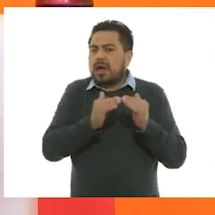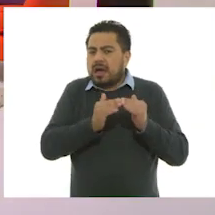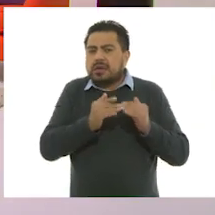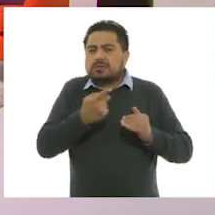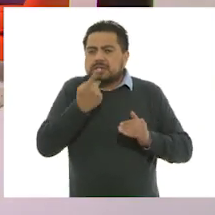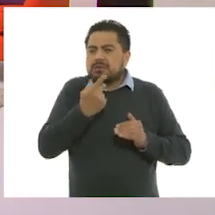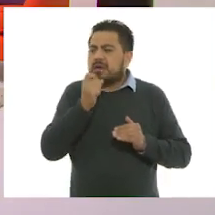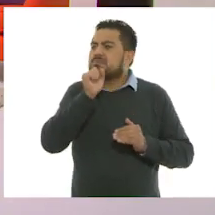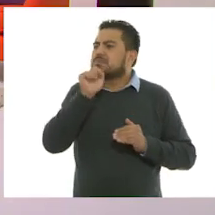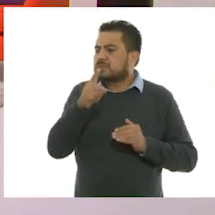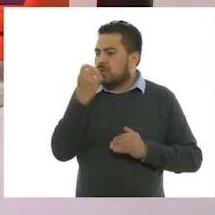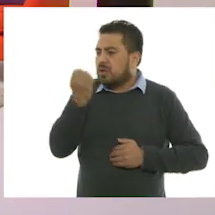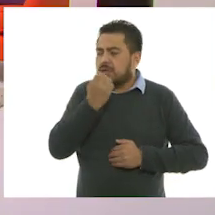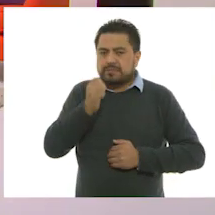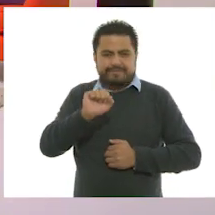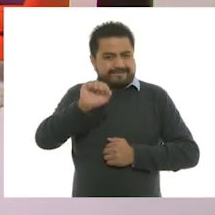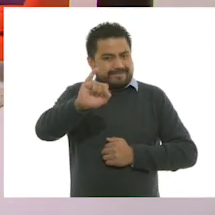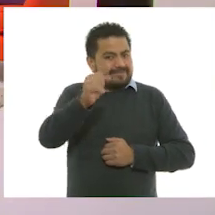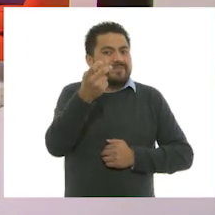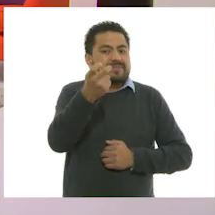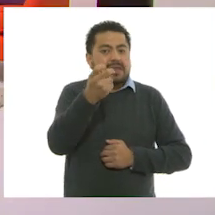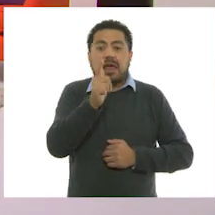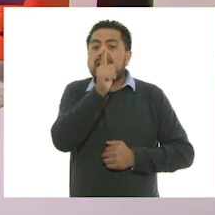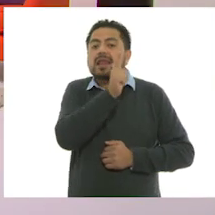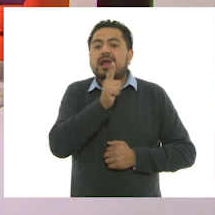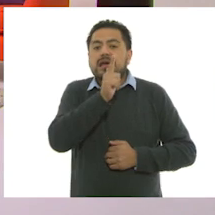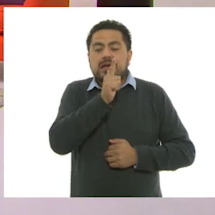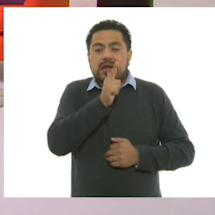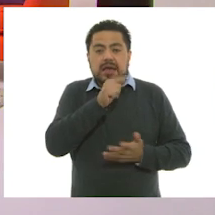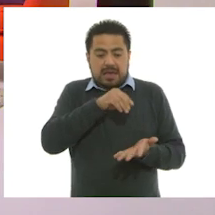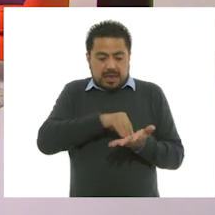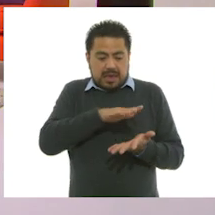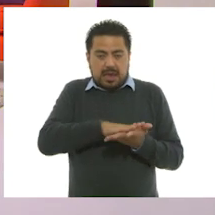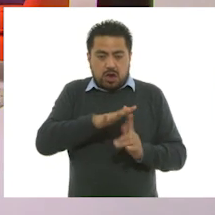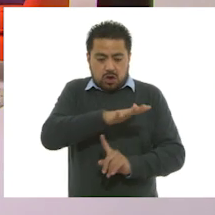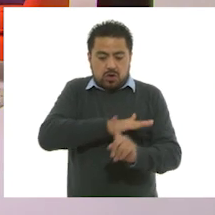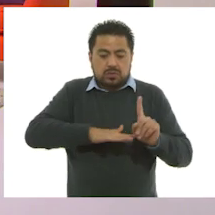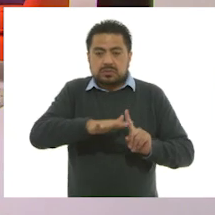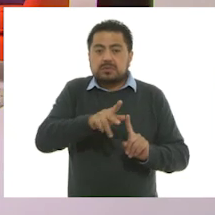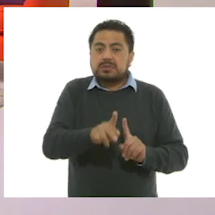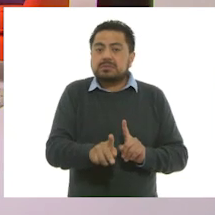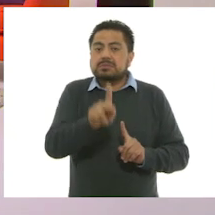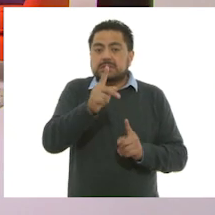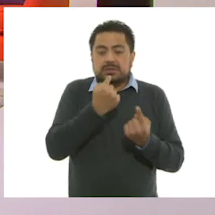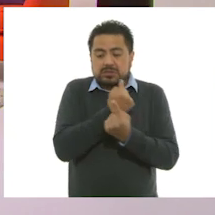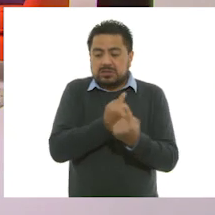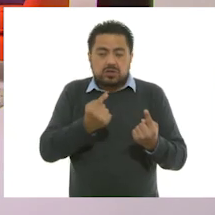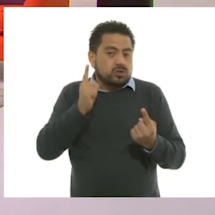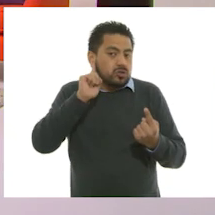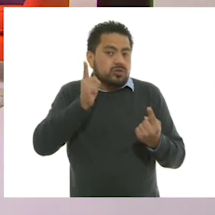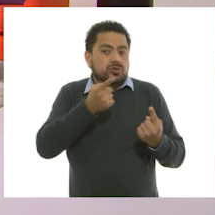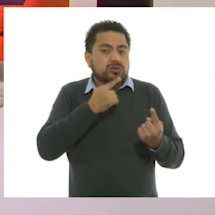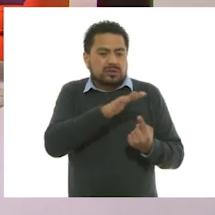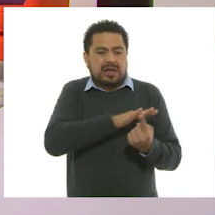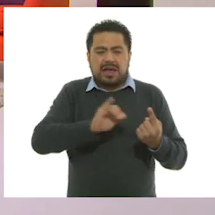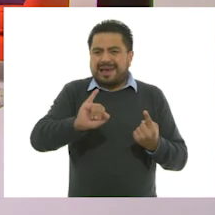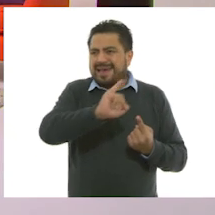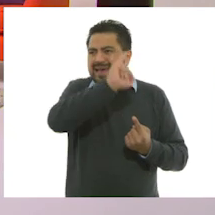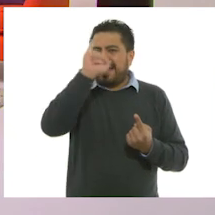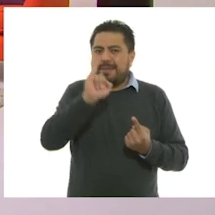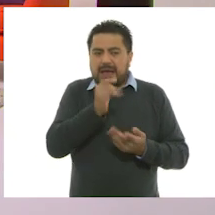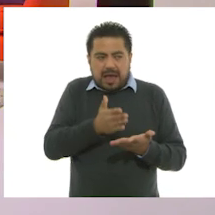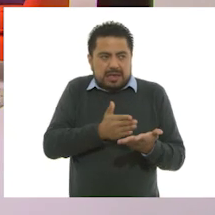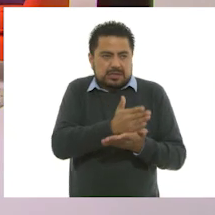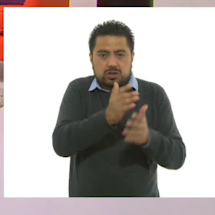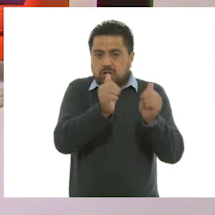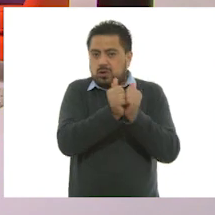escuela. Efectivamente, es la lengua que está presente en su contexto, pero las niñas o los niños sordos jamás han tenido acceso a